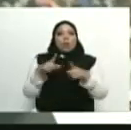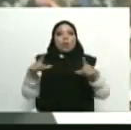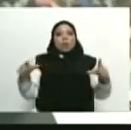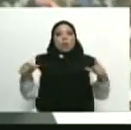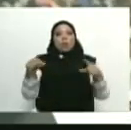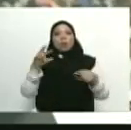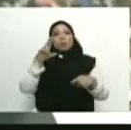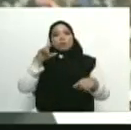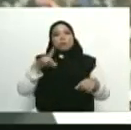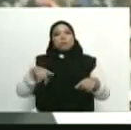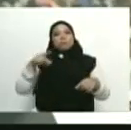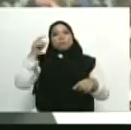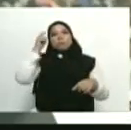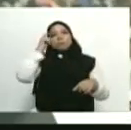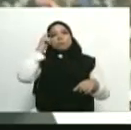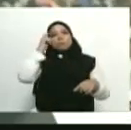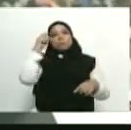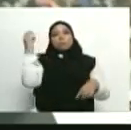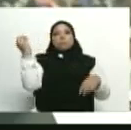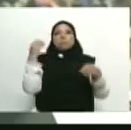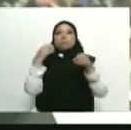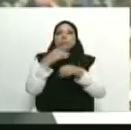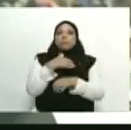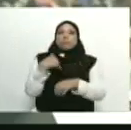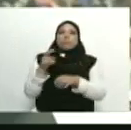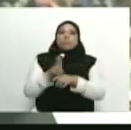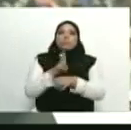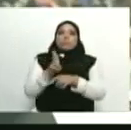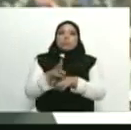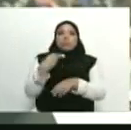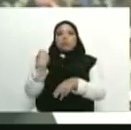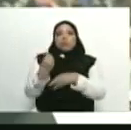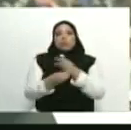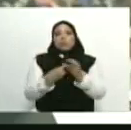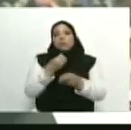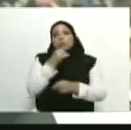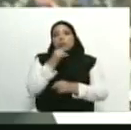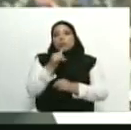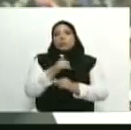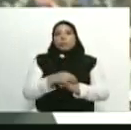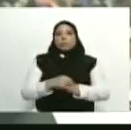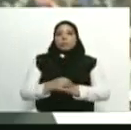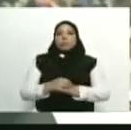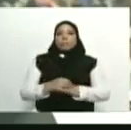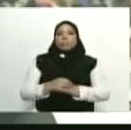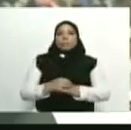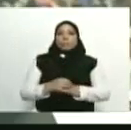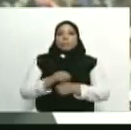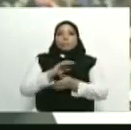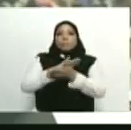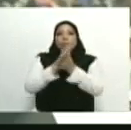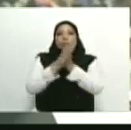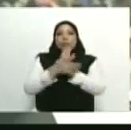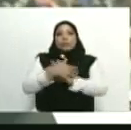diaria. Levante la mano a quien de ustedes lee un periódico diario. Eso se acabó, compadre.